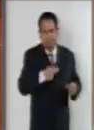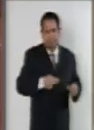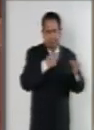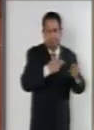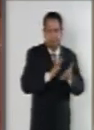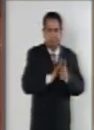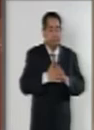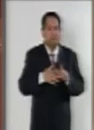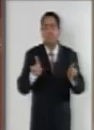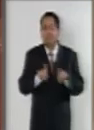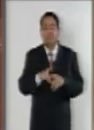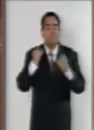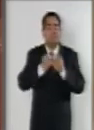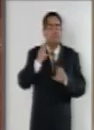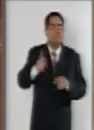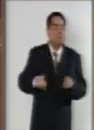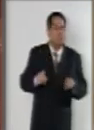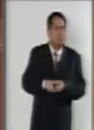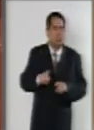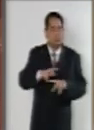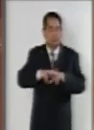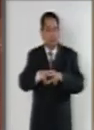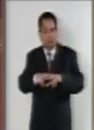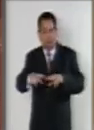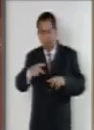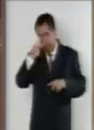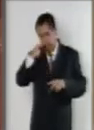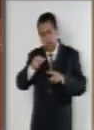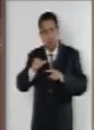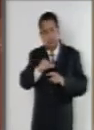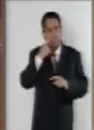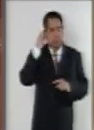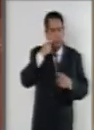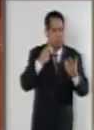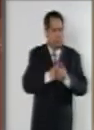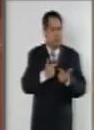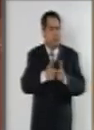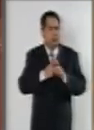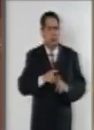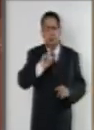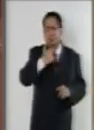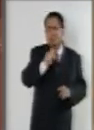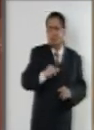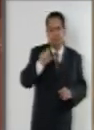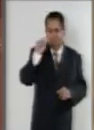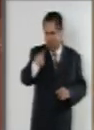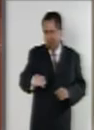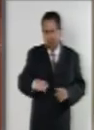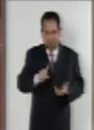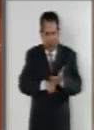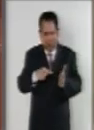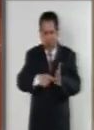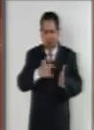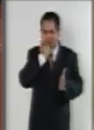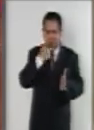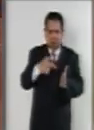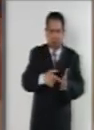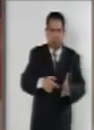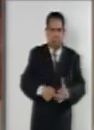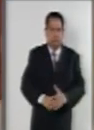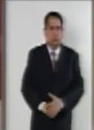lo pretendían hacer, como el tren México-Querétaro con el grupo IGA. Eso es lo que contiene esta ley.